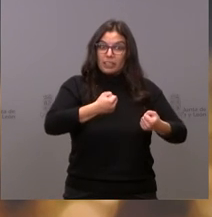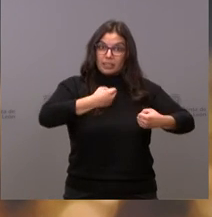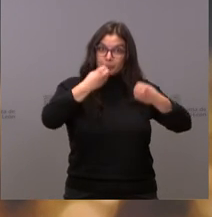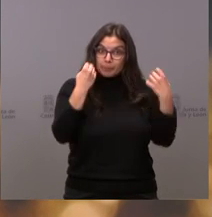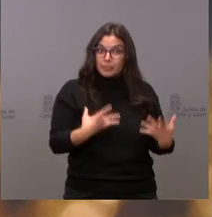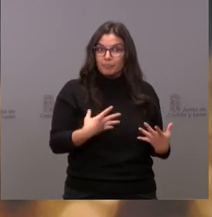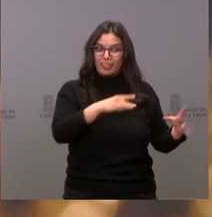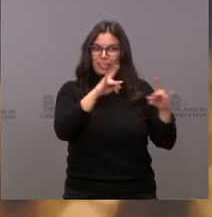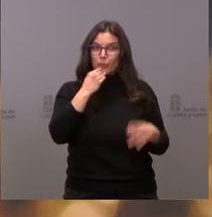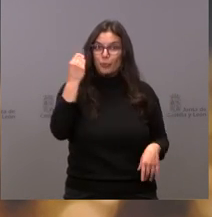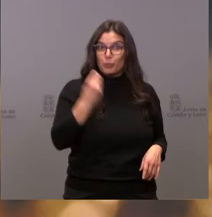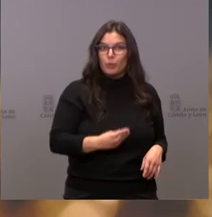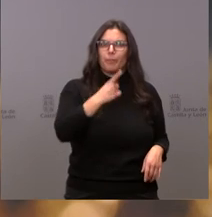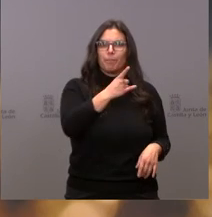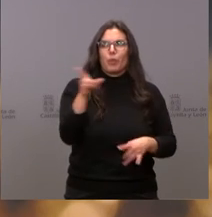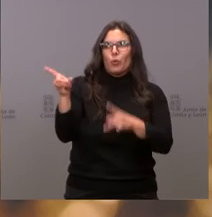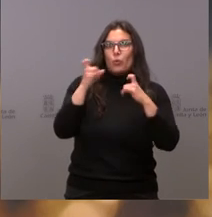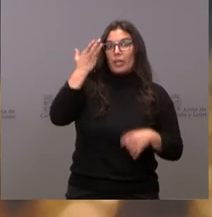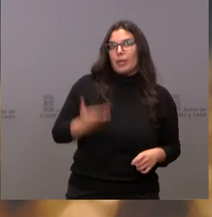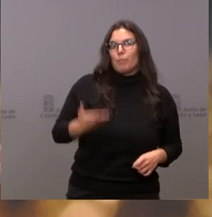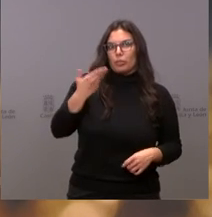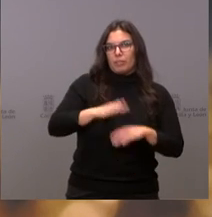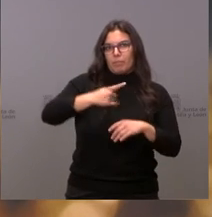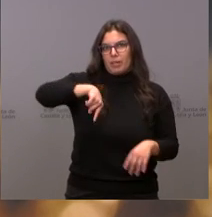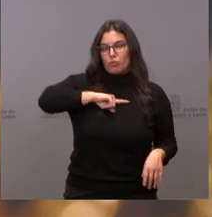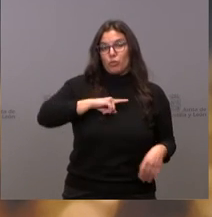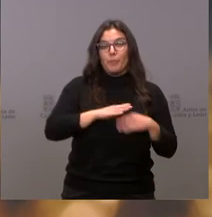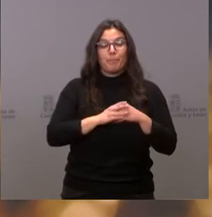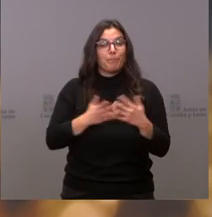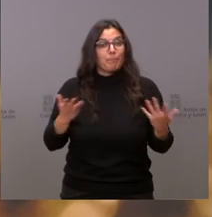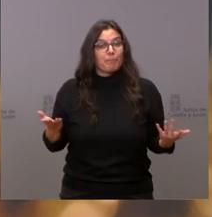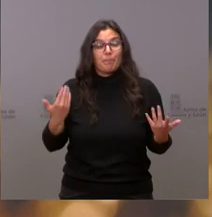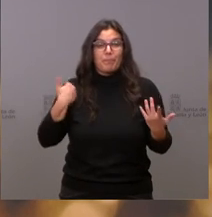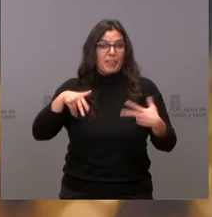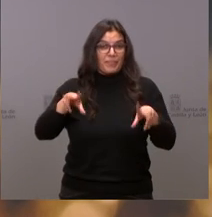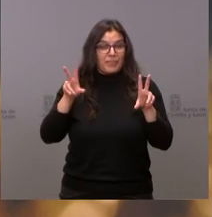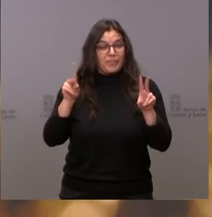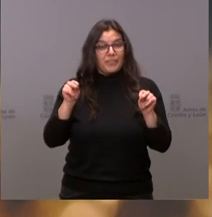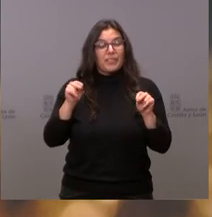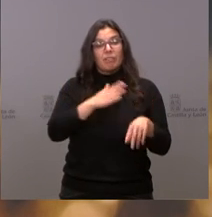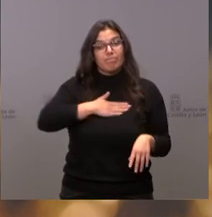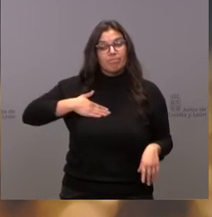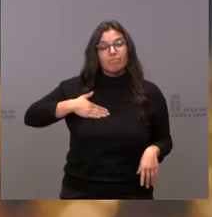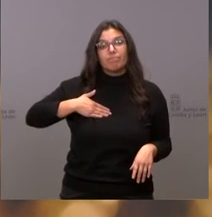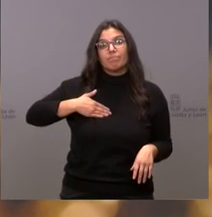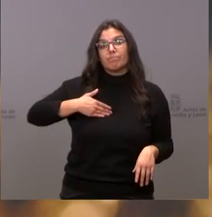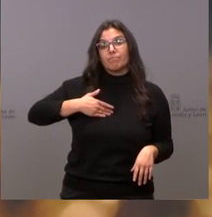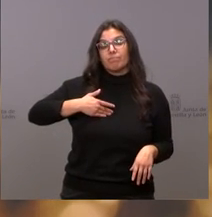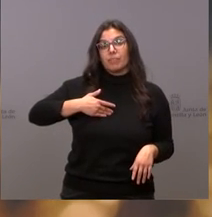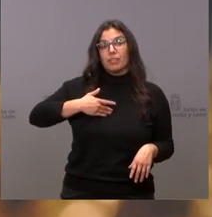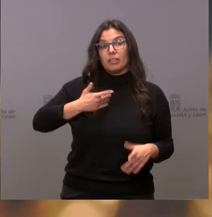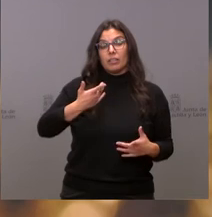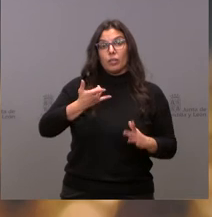los dos territorios es especialmente relevante para nosotros yo ya finalizó queremos que el turismo de calidad